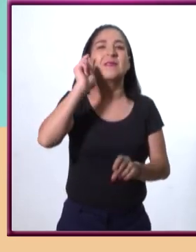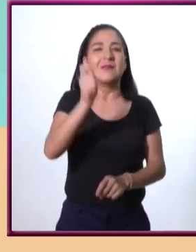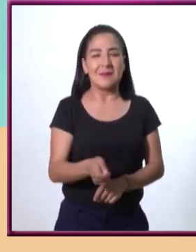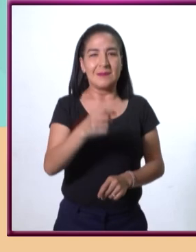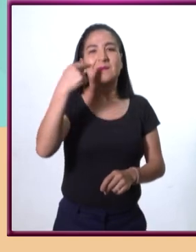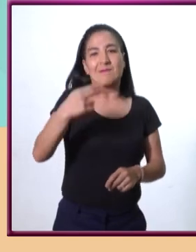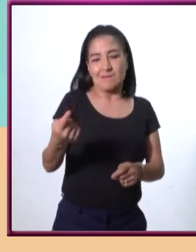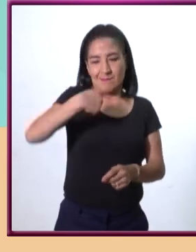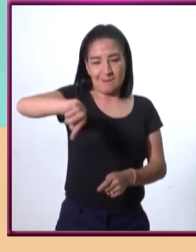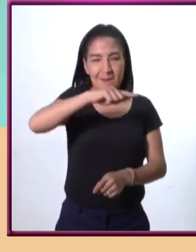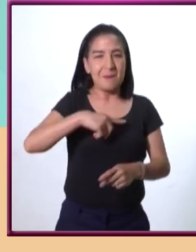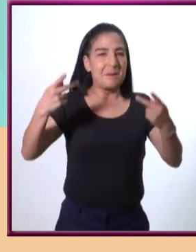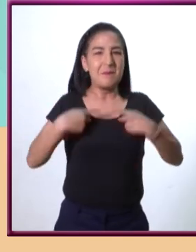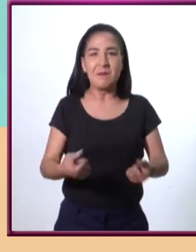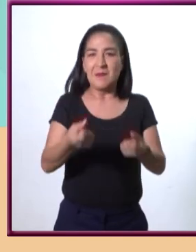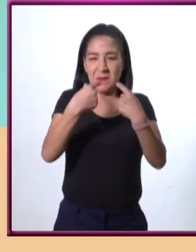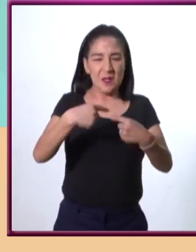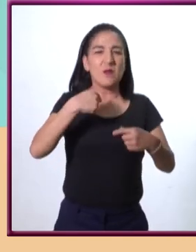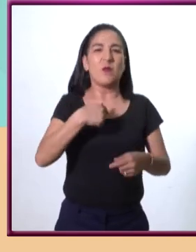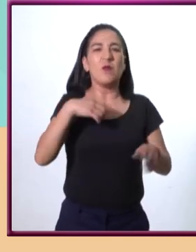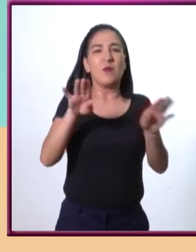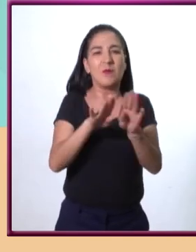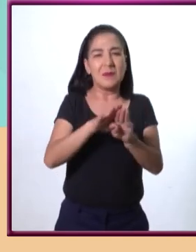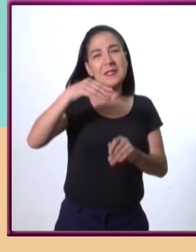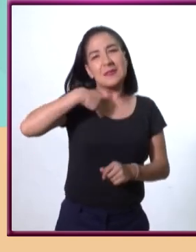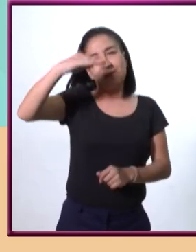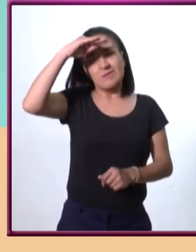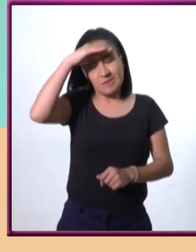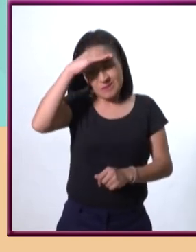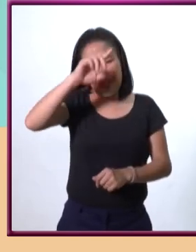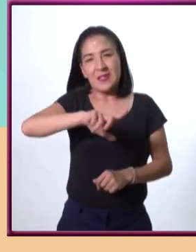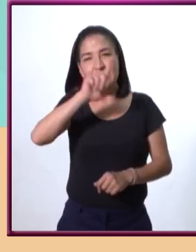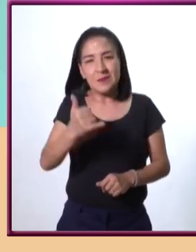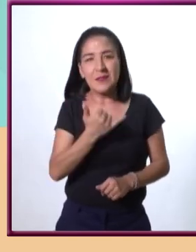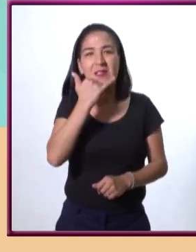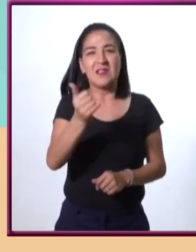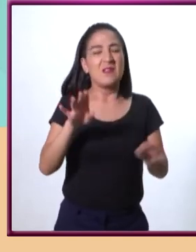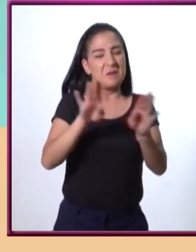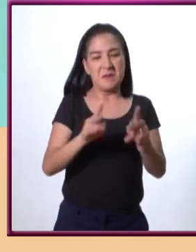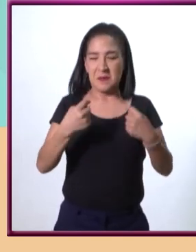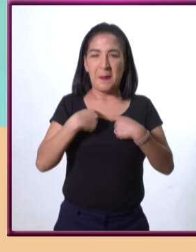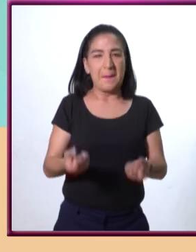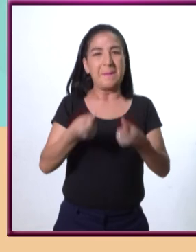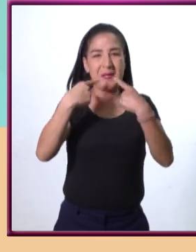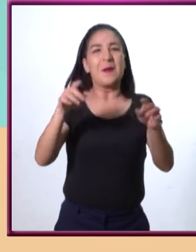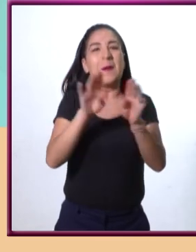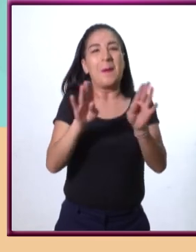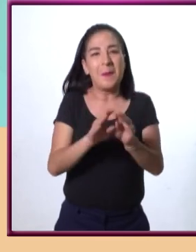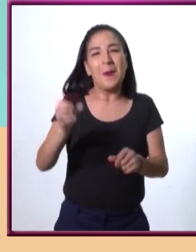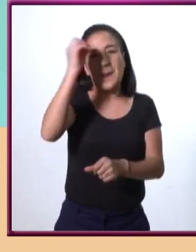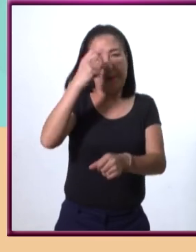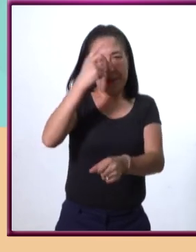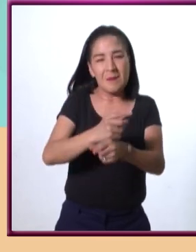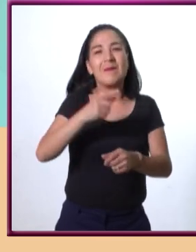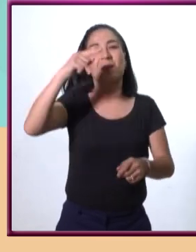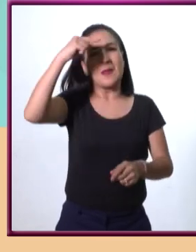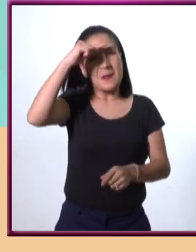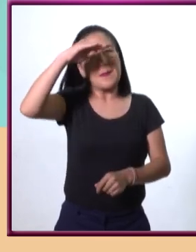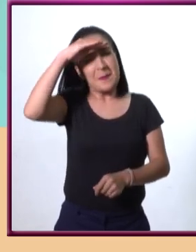relación con nosotros mismos, pues cuando reflexionamos sobre nuestros errores, somos demasiado duros y en vez de darnos la oportunidad de aprender